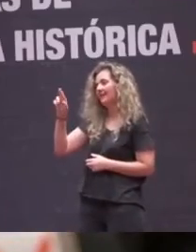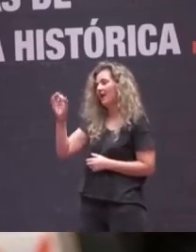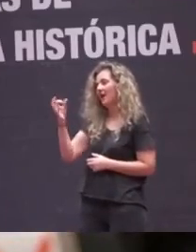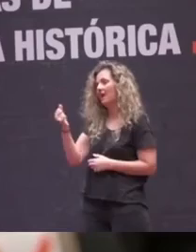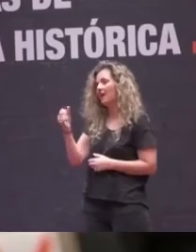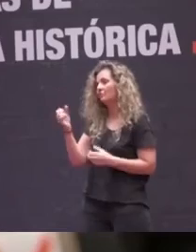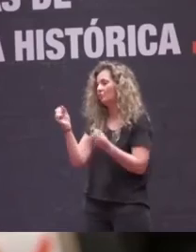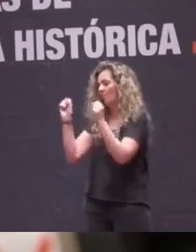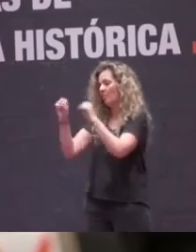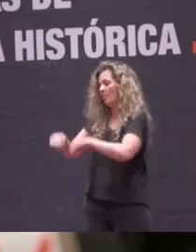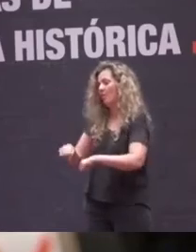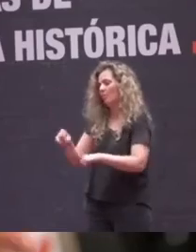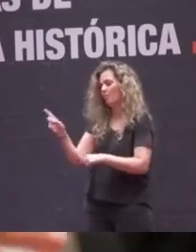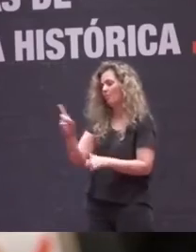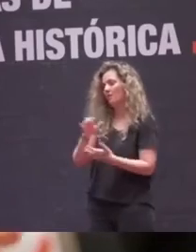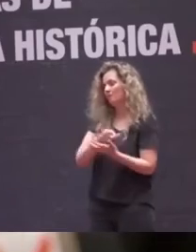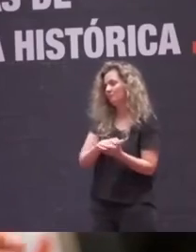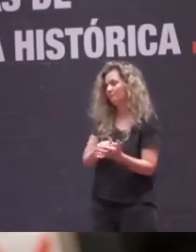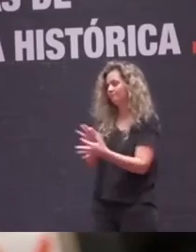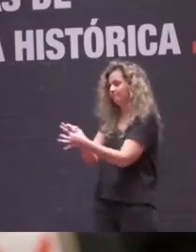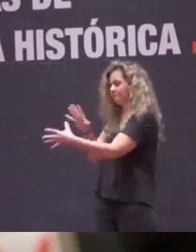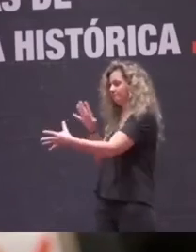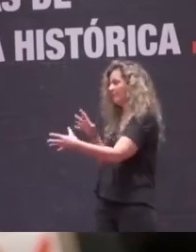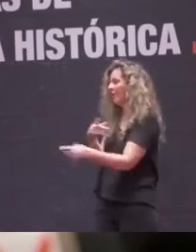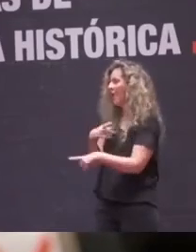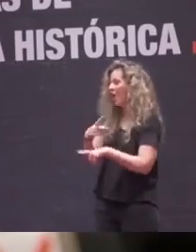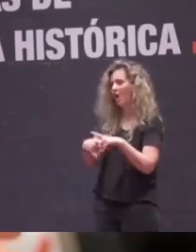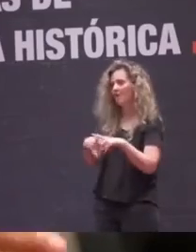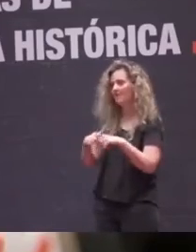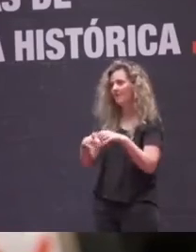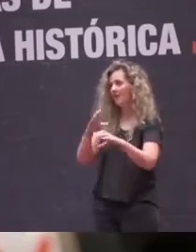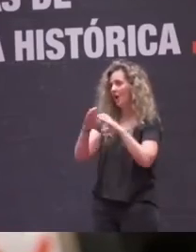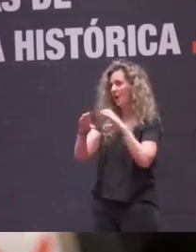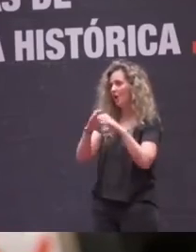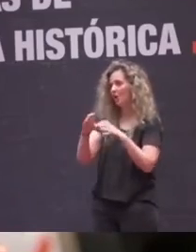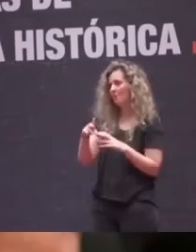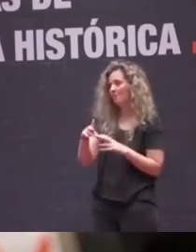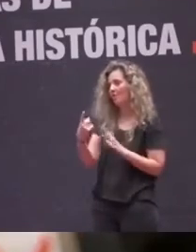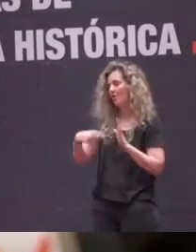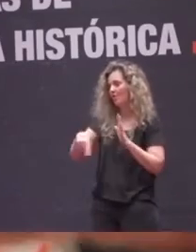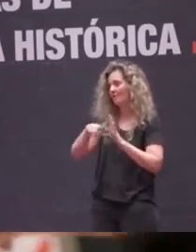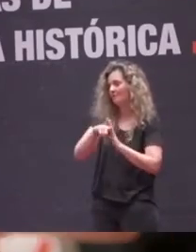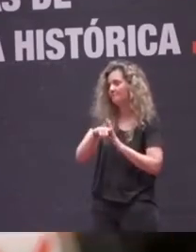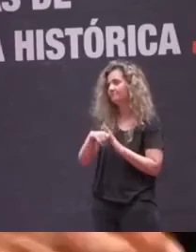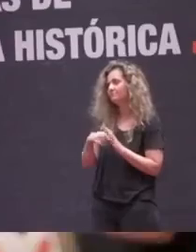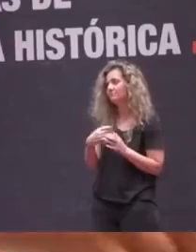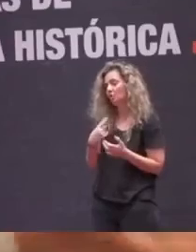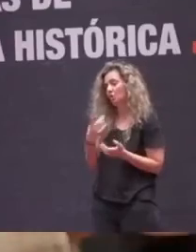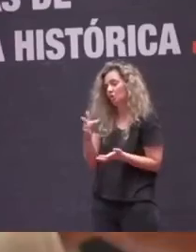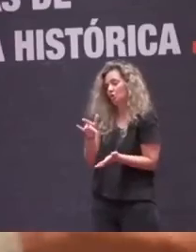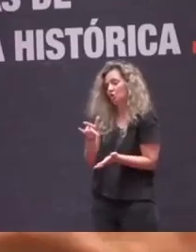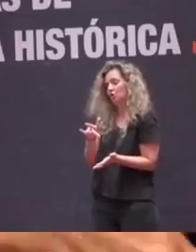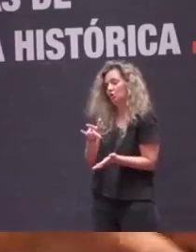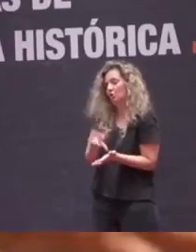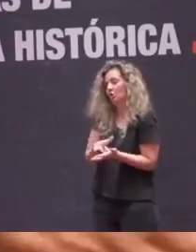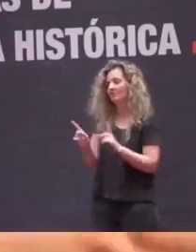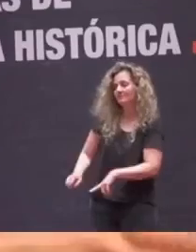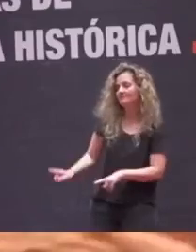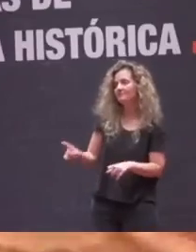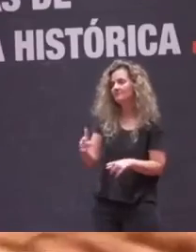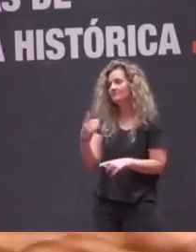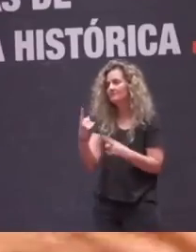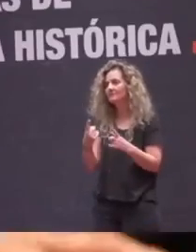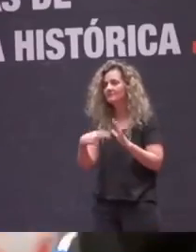Por tanto, hai que deixar bien claro. Non aparece nos medios de comunicación, porque non interesa. Eu escribí en algún artigo así de refilón